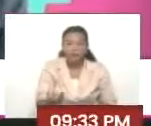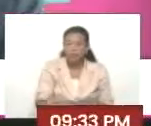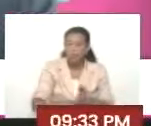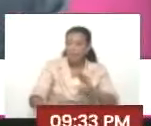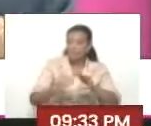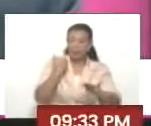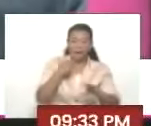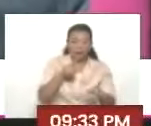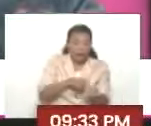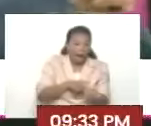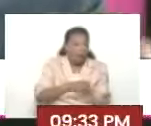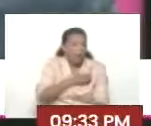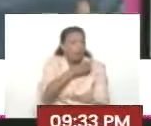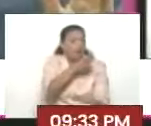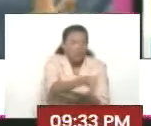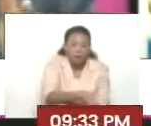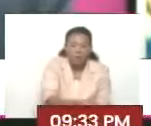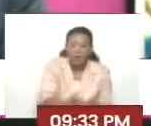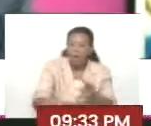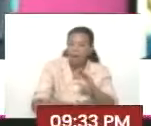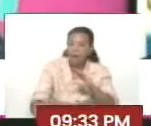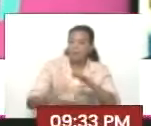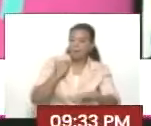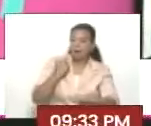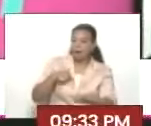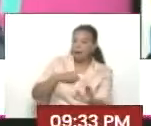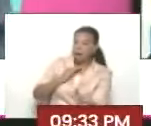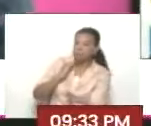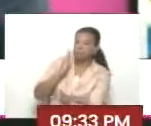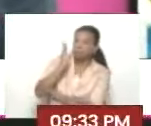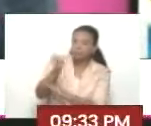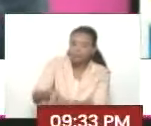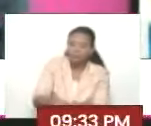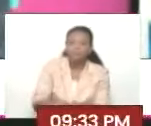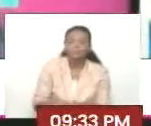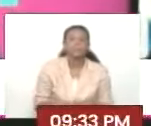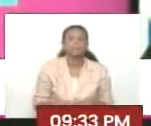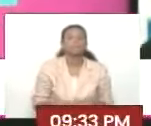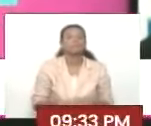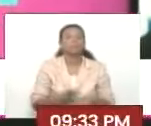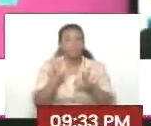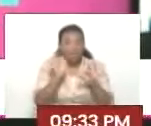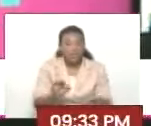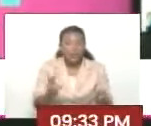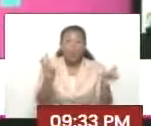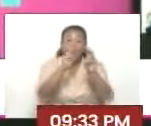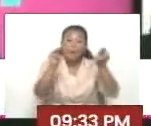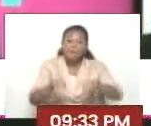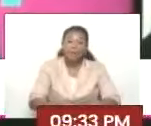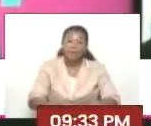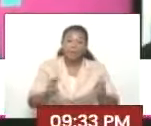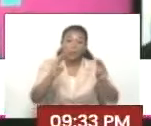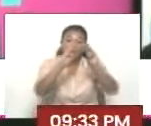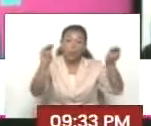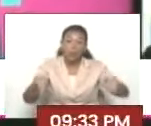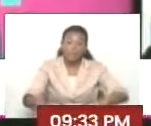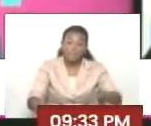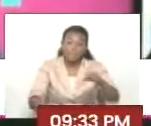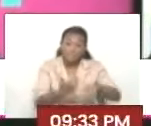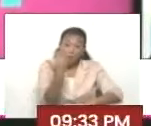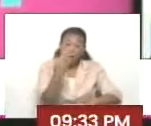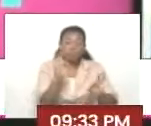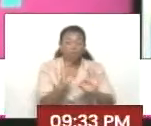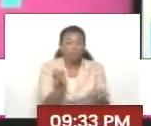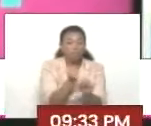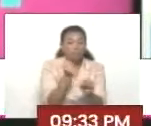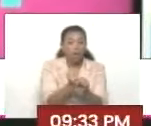corriendo, llegando y resolviendo, así tiene que ser. Ese es el método, yo lo decía hoy, tuvimos una reunión muy buena,